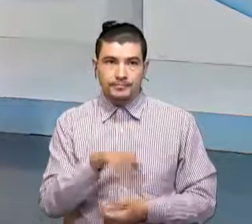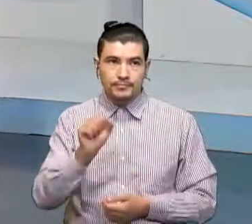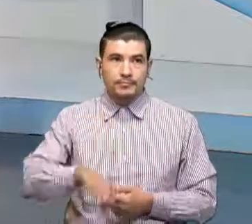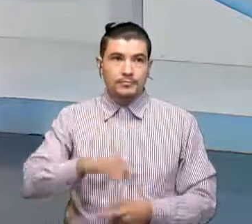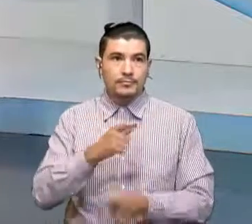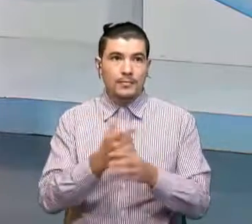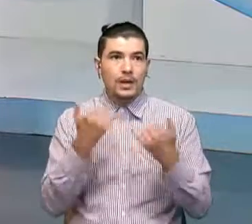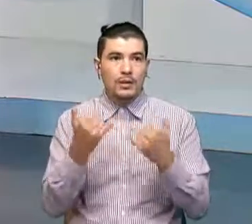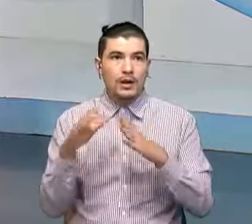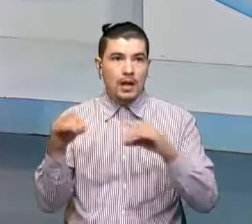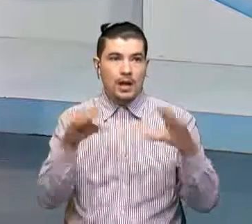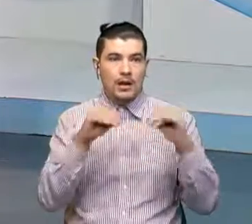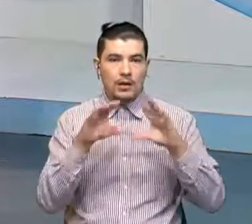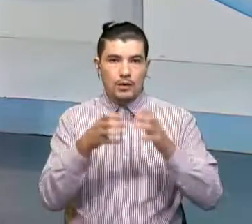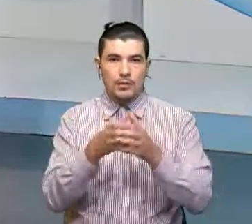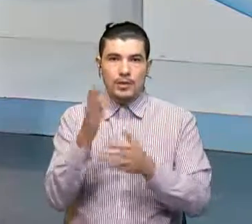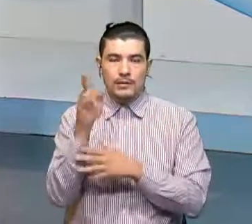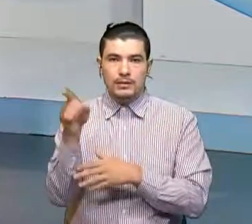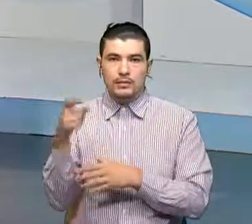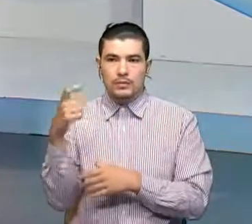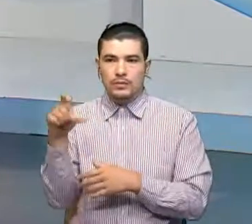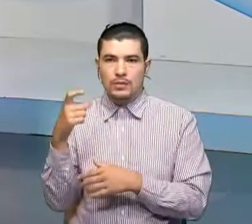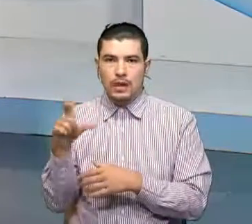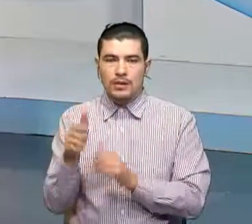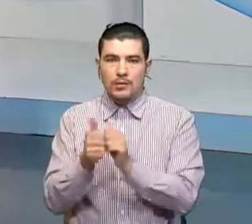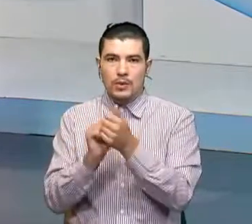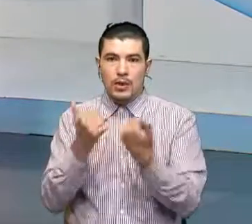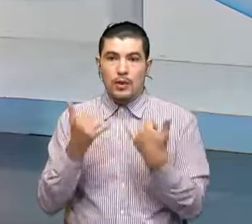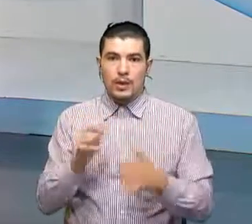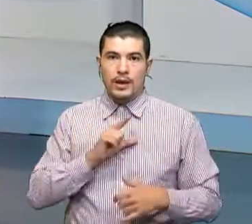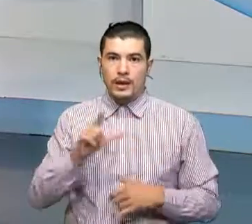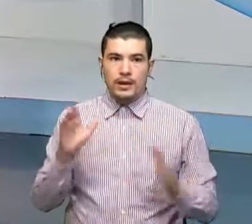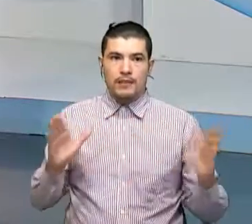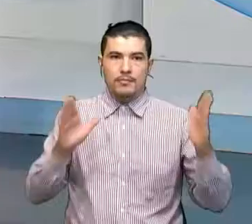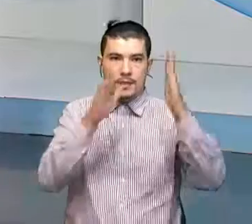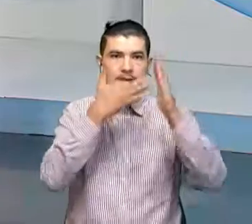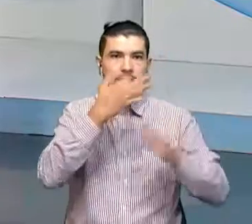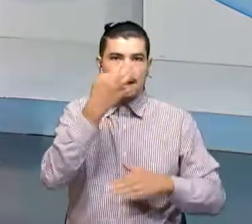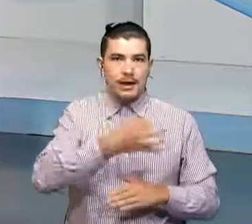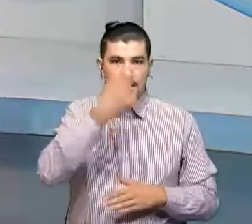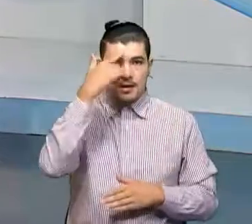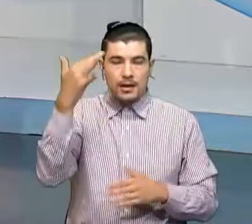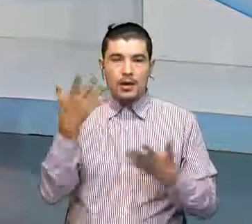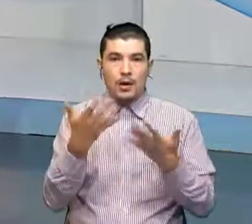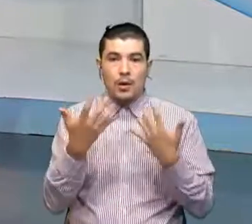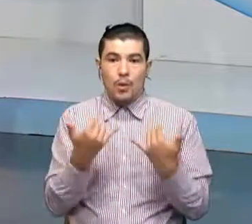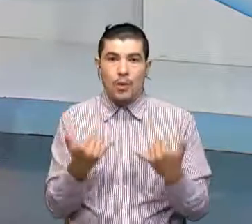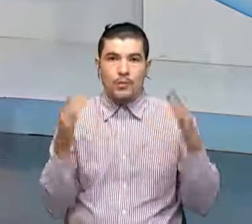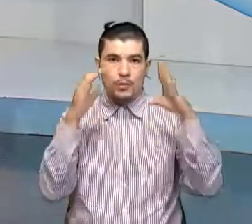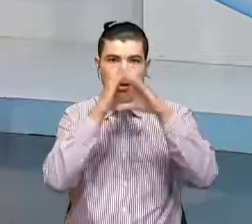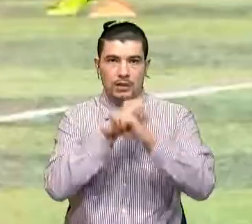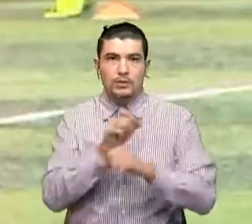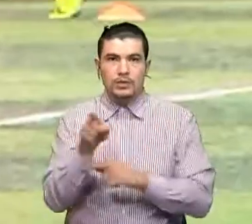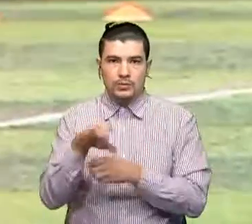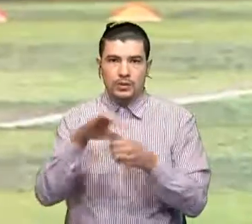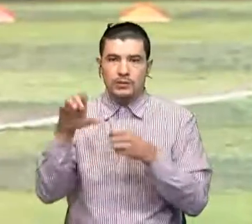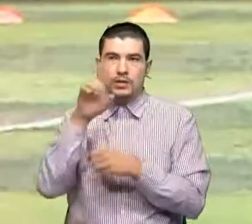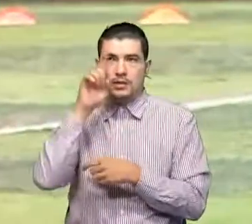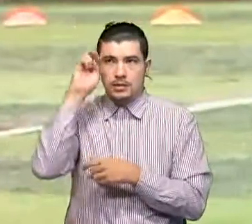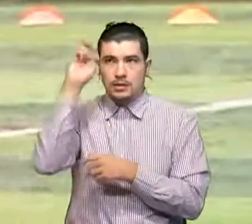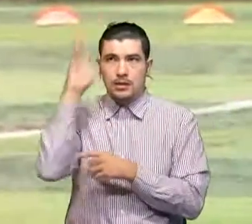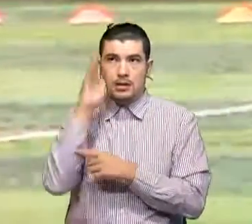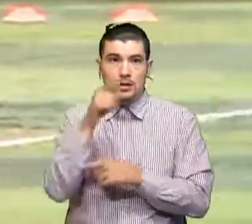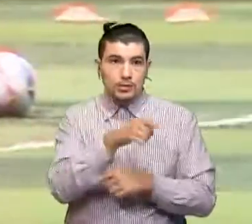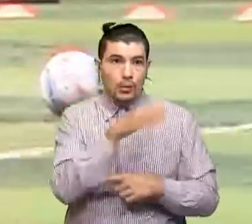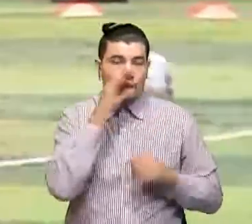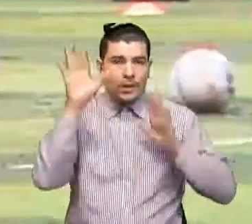Hablamos ahora del torneo de la B del Cúcuta Deportivo, que es el líder y que hoy recibe al Real Cartagena en la noche en el Estadio General Santander. El arquero Juan